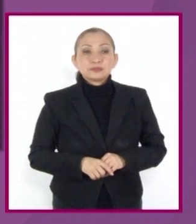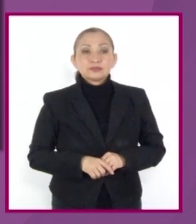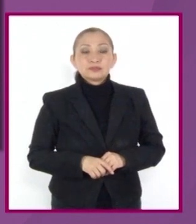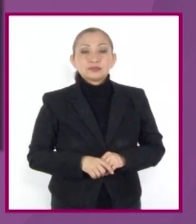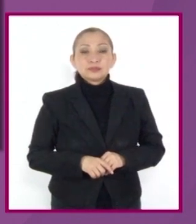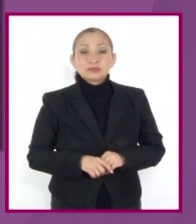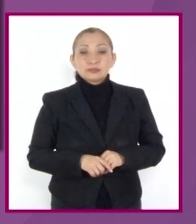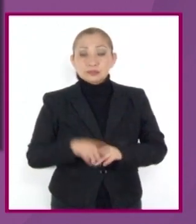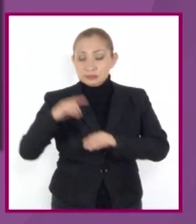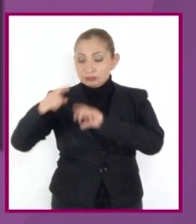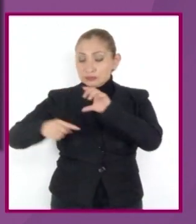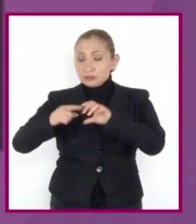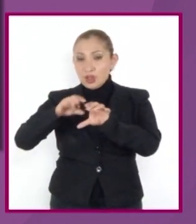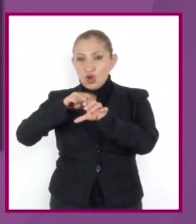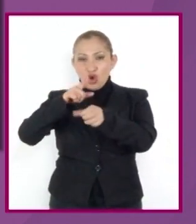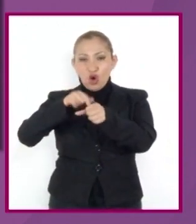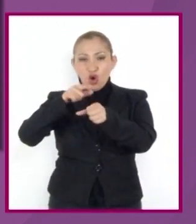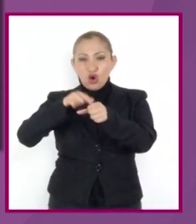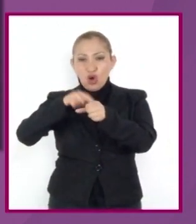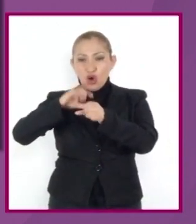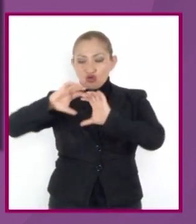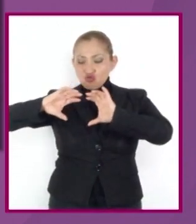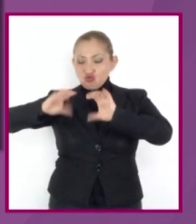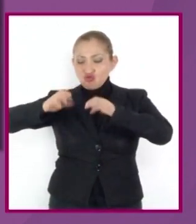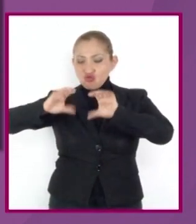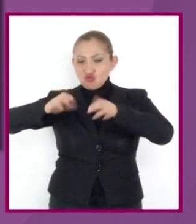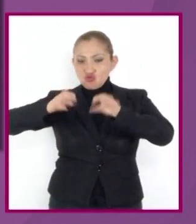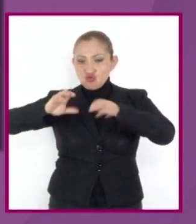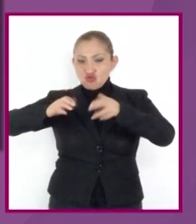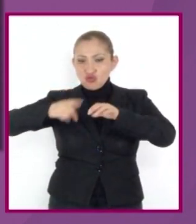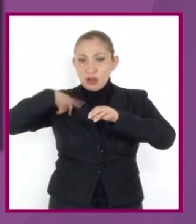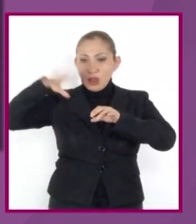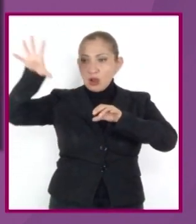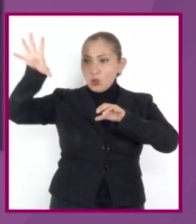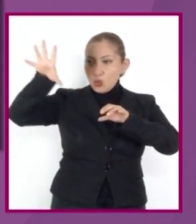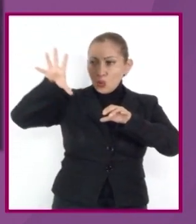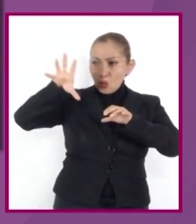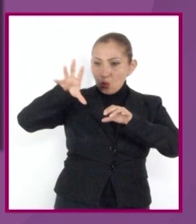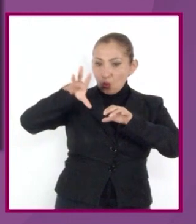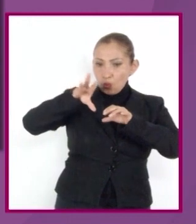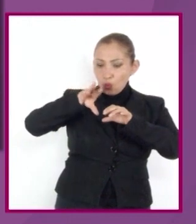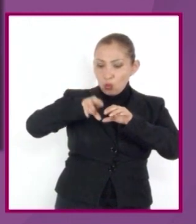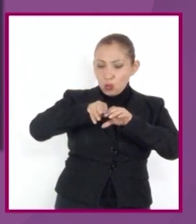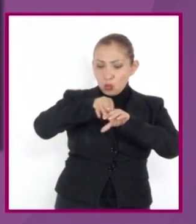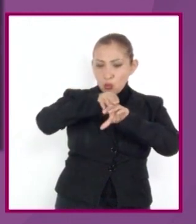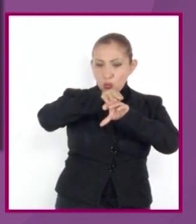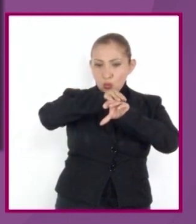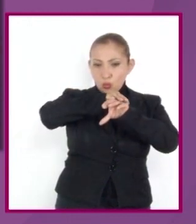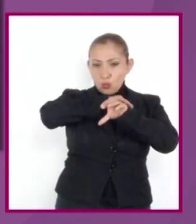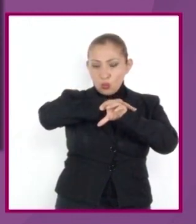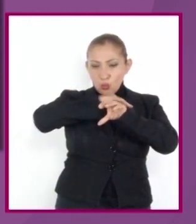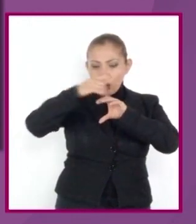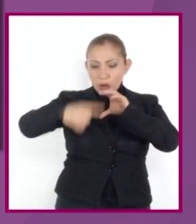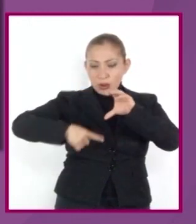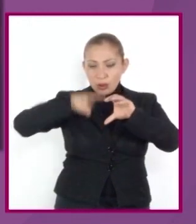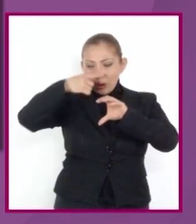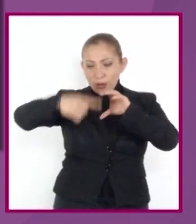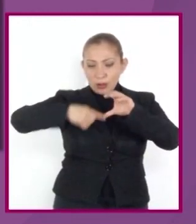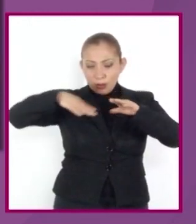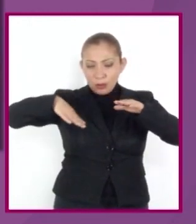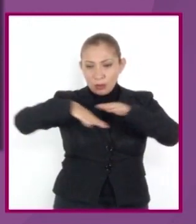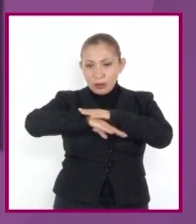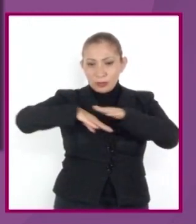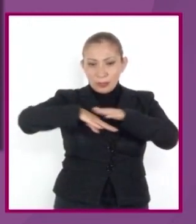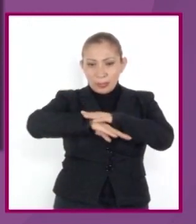El tóner es agitado en la tolva. El rodillo de alimentación recoge el tóner, moviéndolo a la superficie del rodillo revelador.